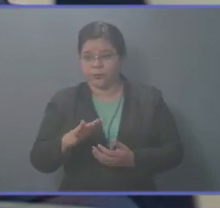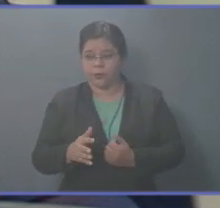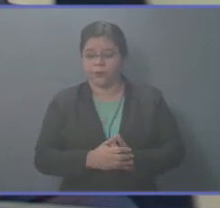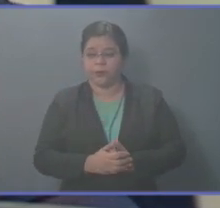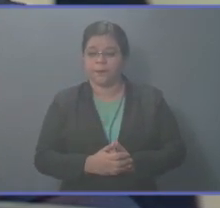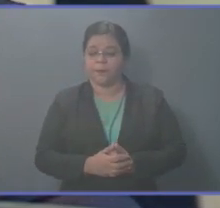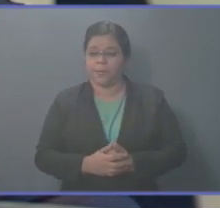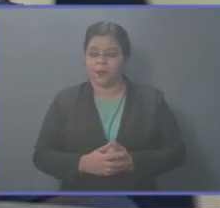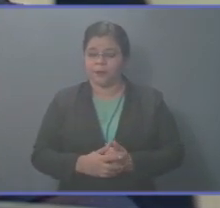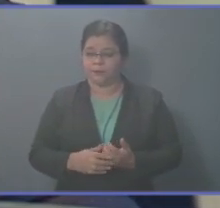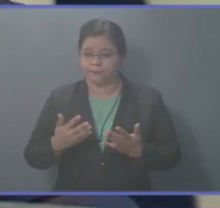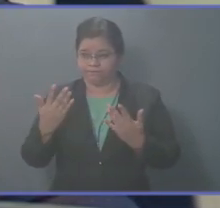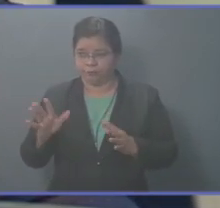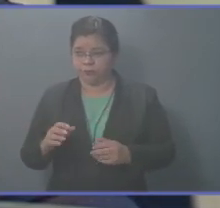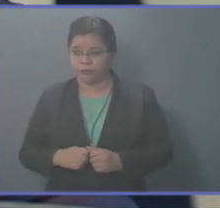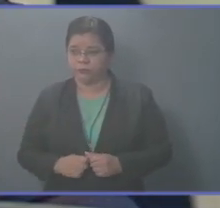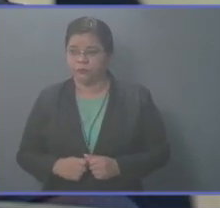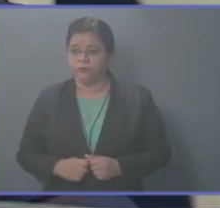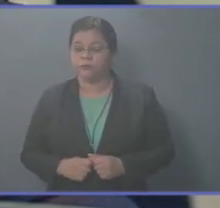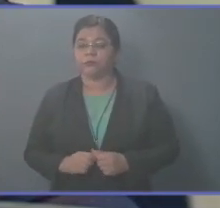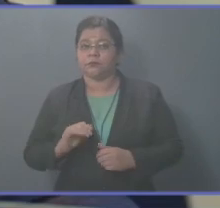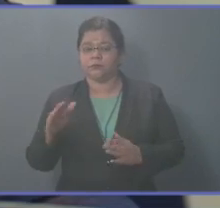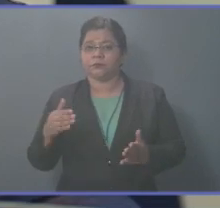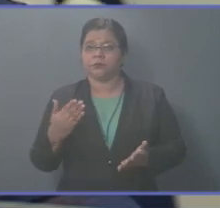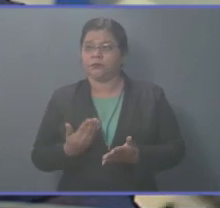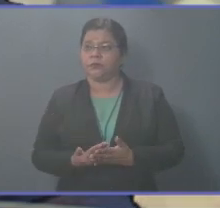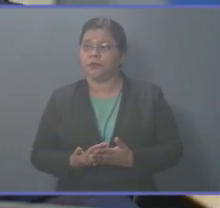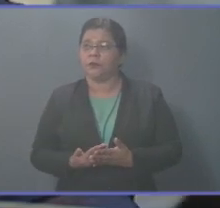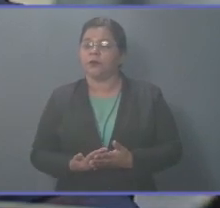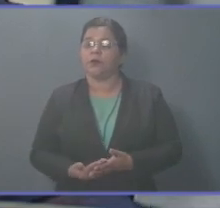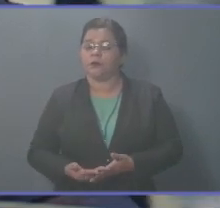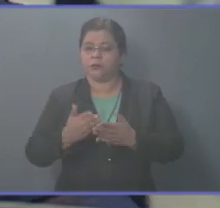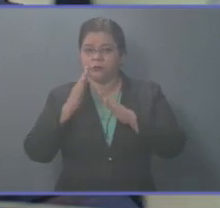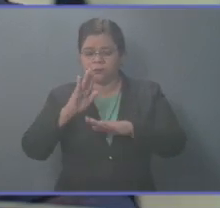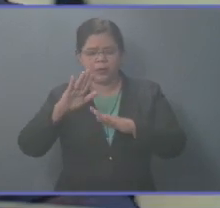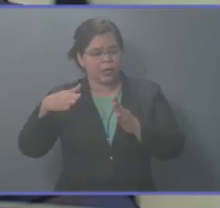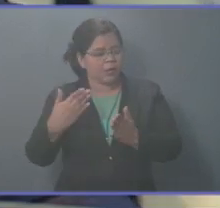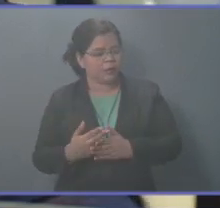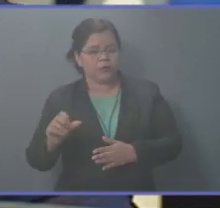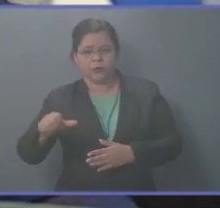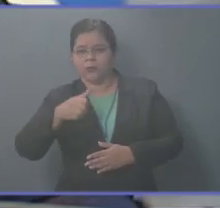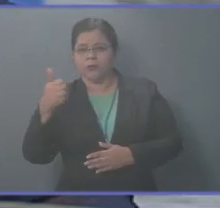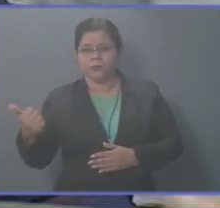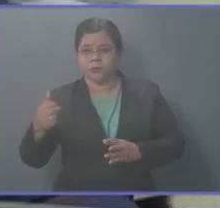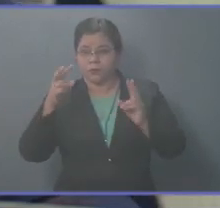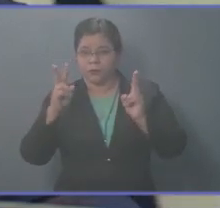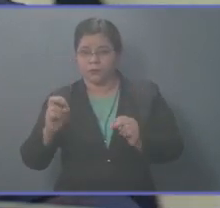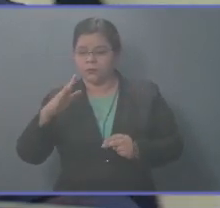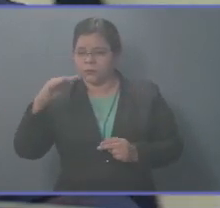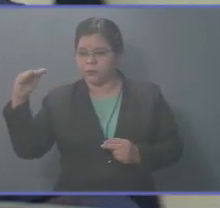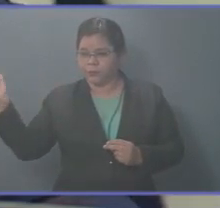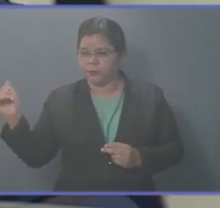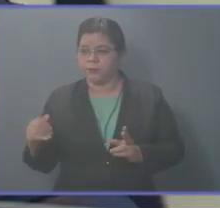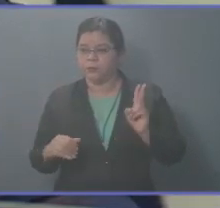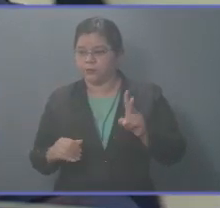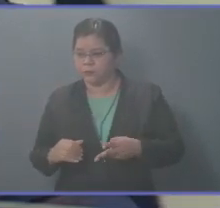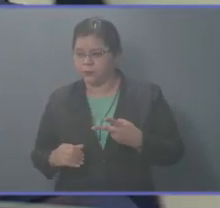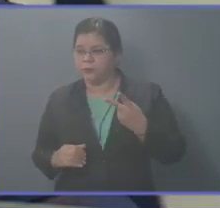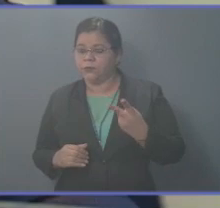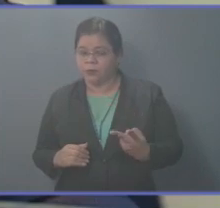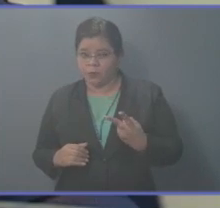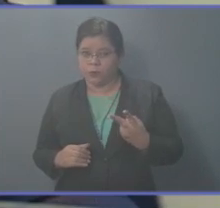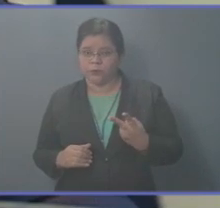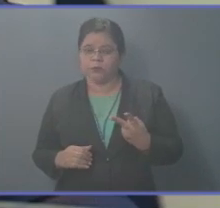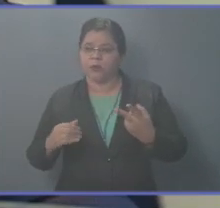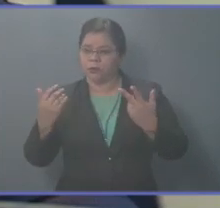cual tiene un cariz sobresaliente respecto de otros temas de país. Segundo, Por otro, el hecho de